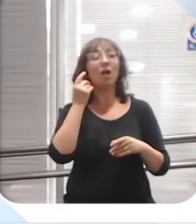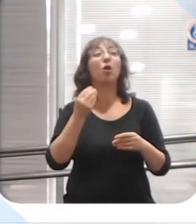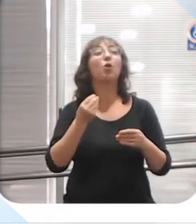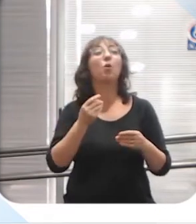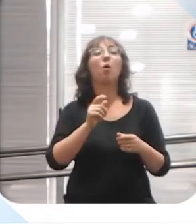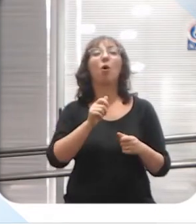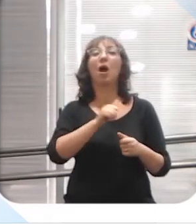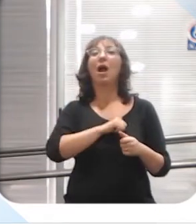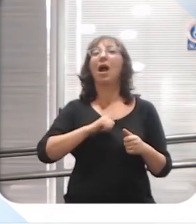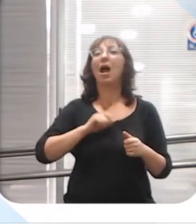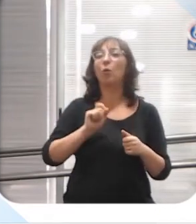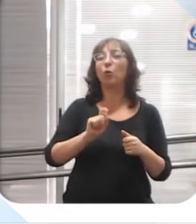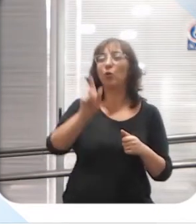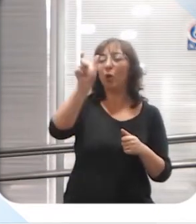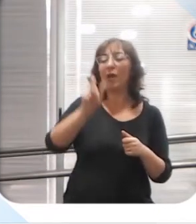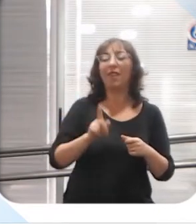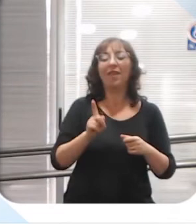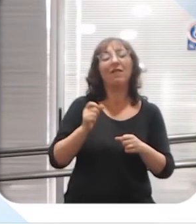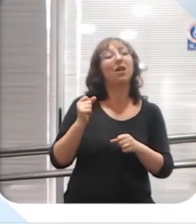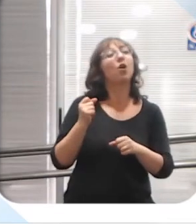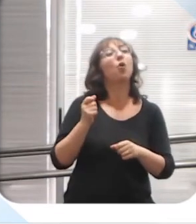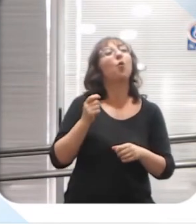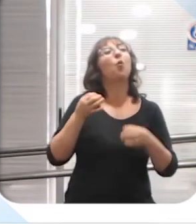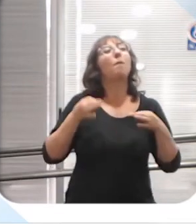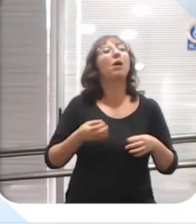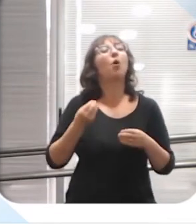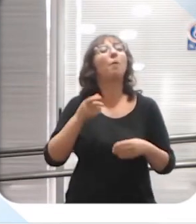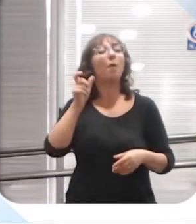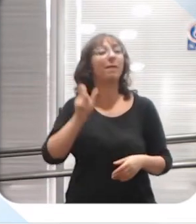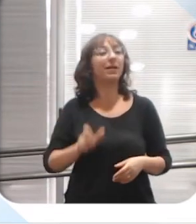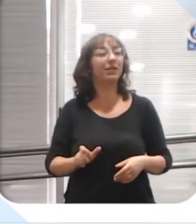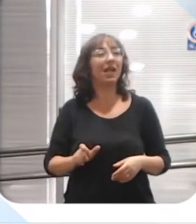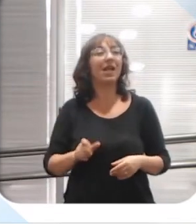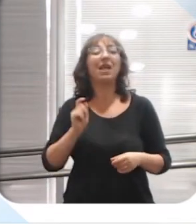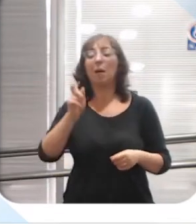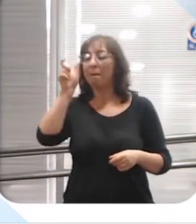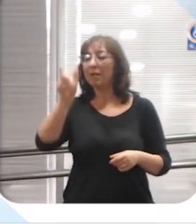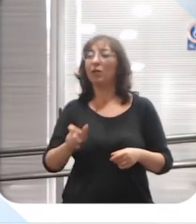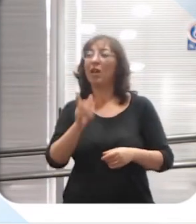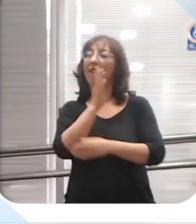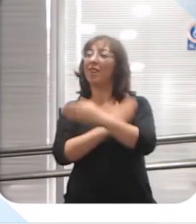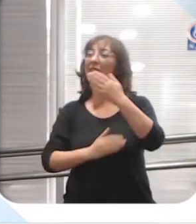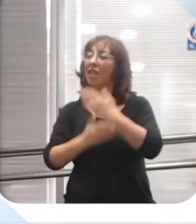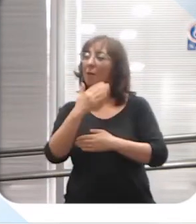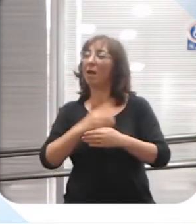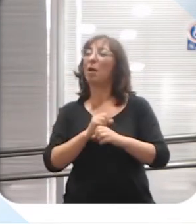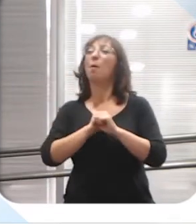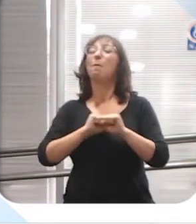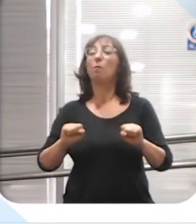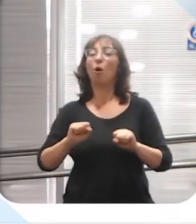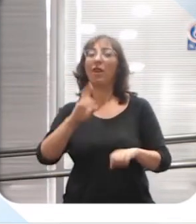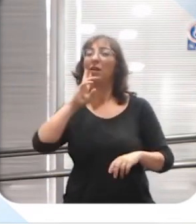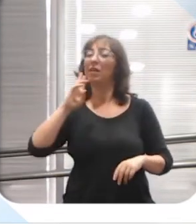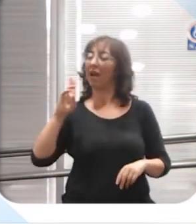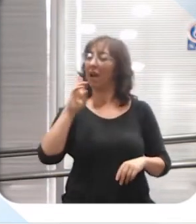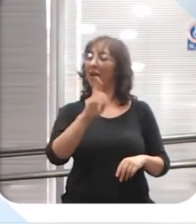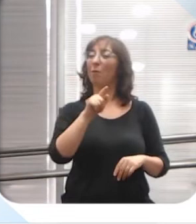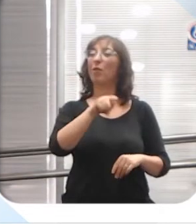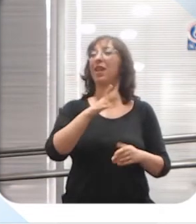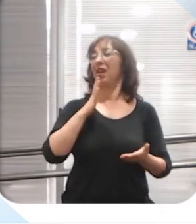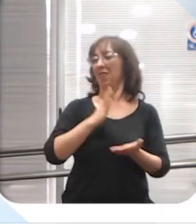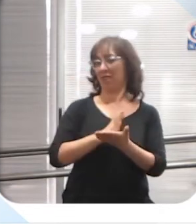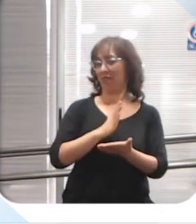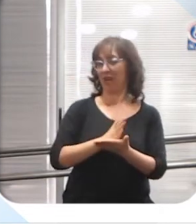autonomía, en el proceso que tenemos que cumplir como personas y que tienen que cumplir las personas con discapacidad para poder responder a estos